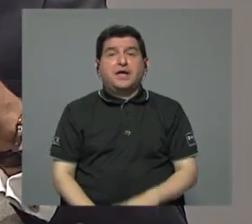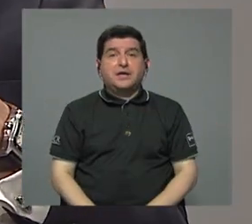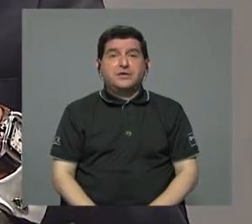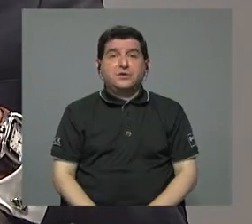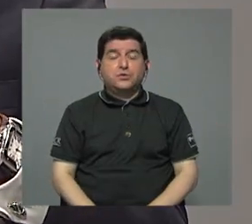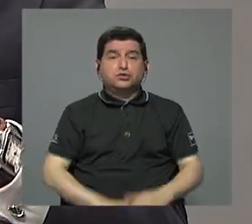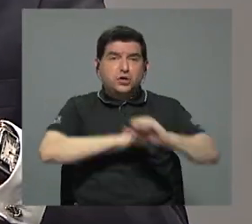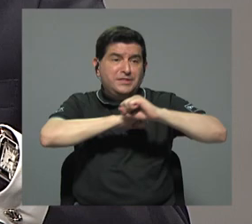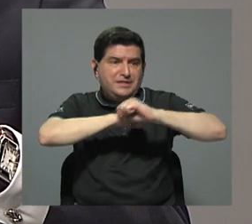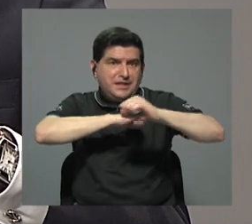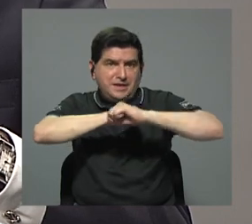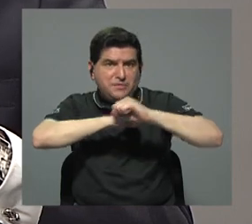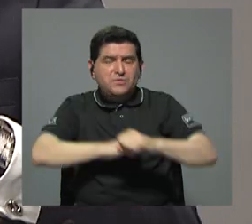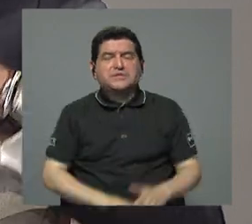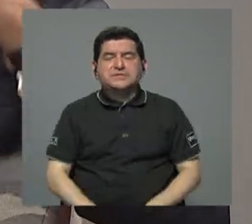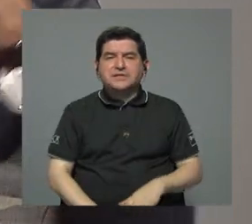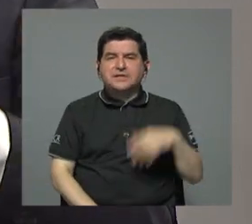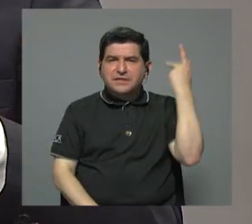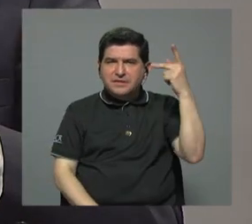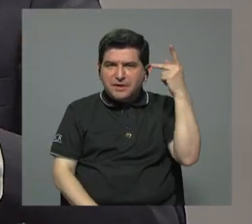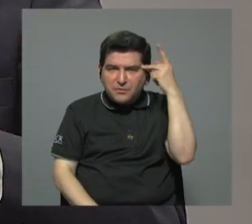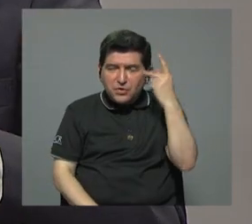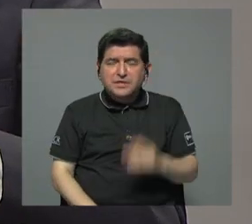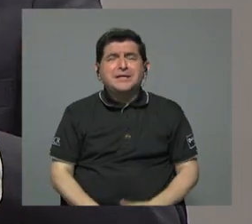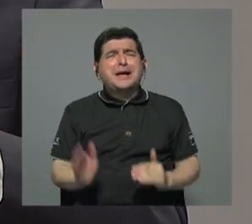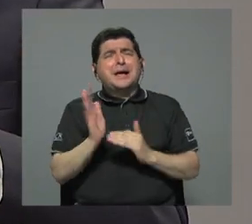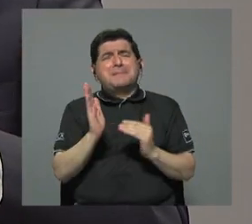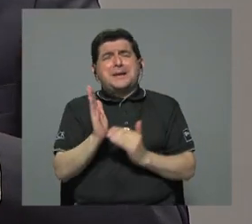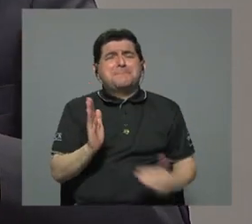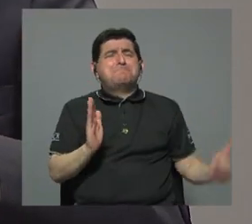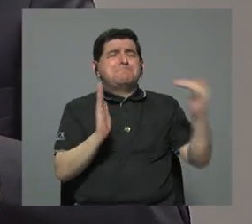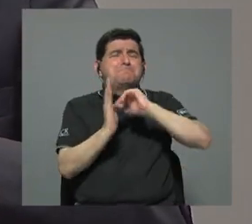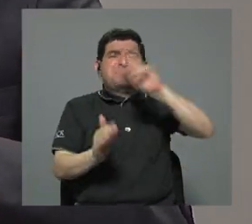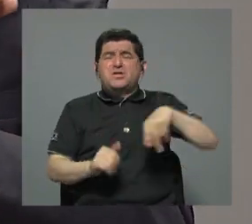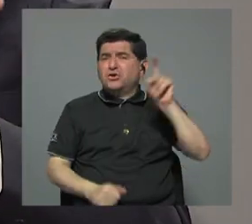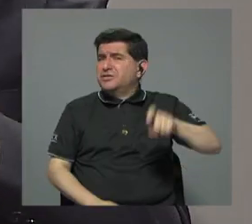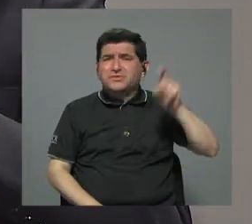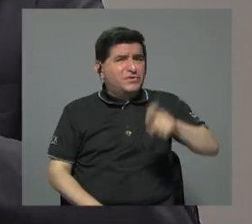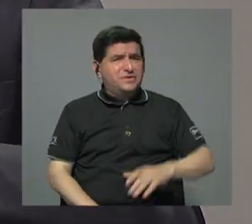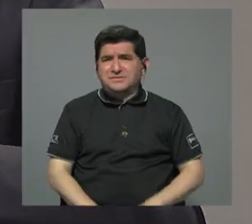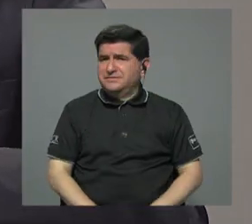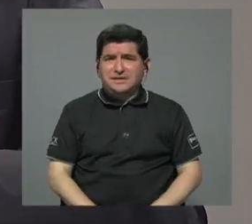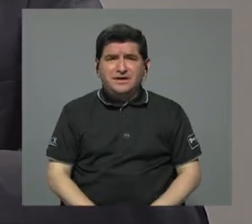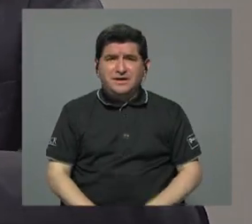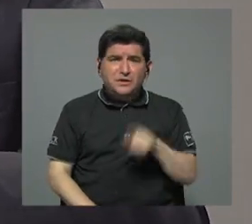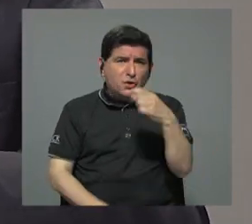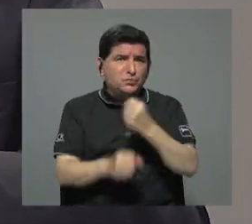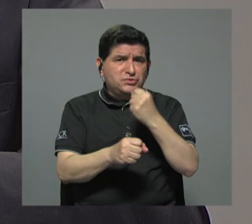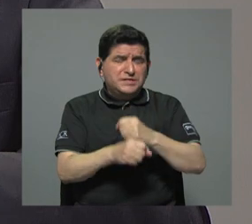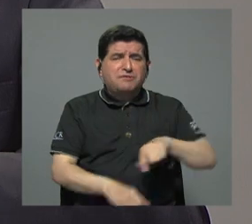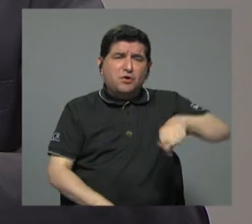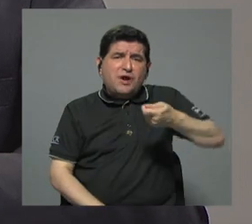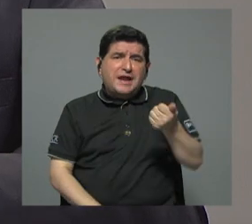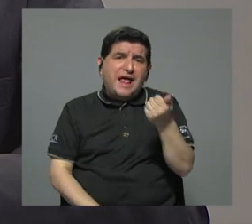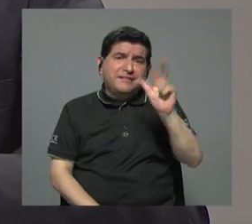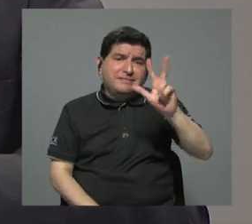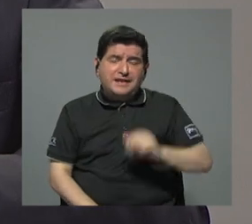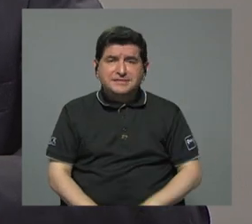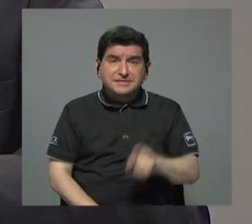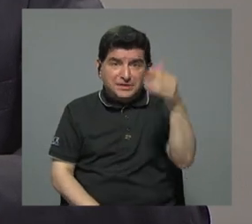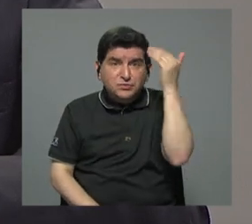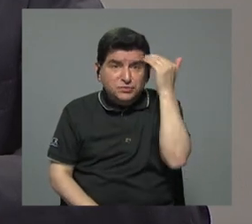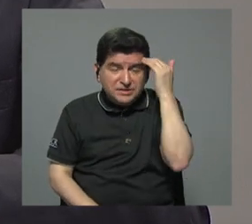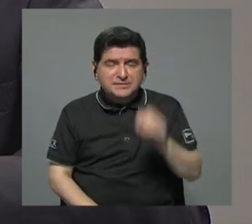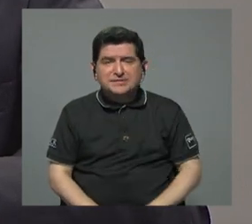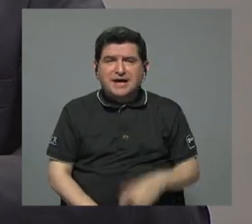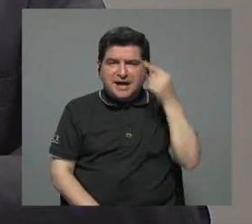pauta de publicidad a las campañas políticas miles de millones de colones que no hacen falta ahora este trabajo en canal 13 usted sabe que